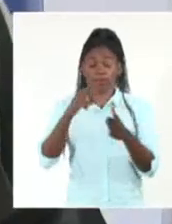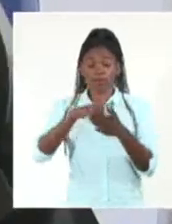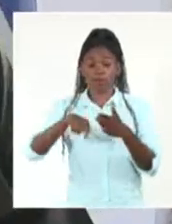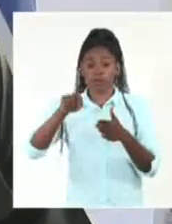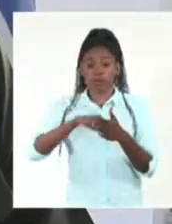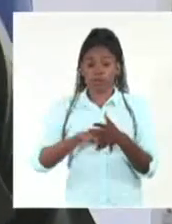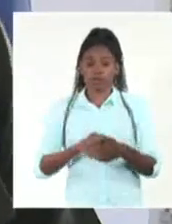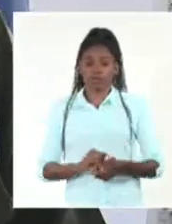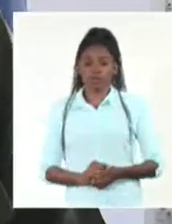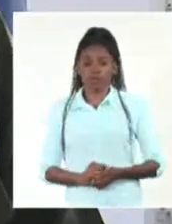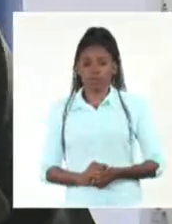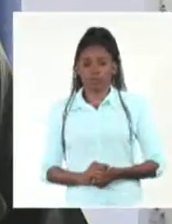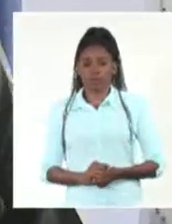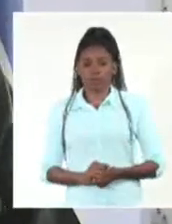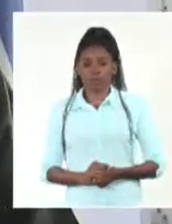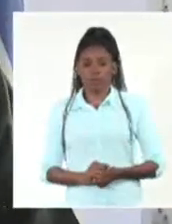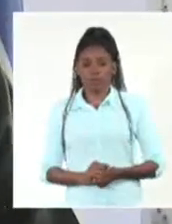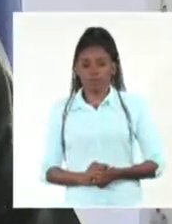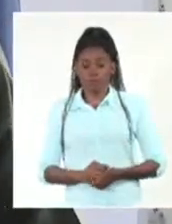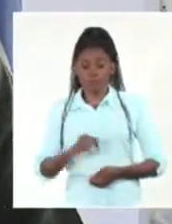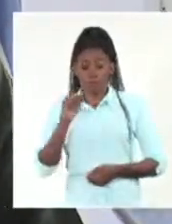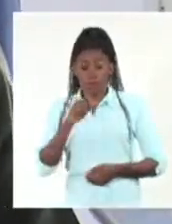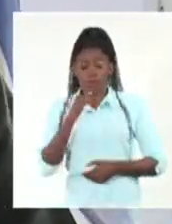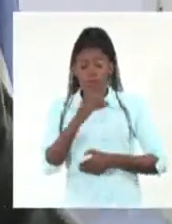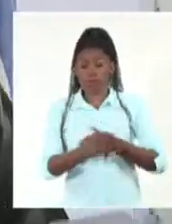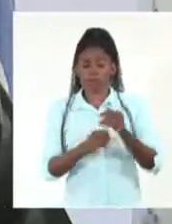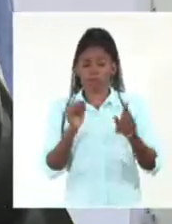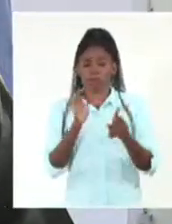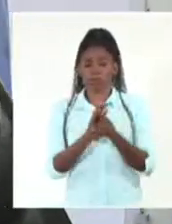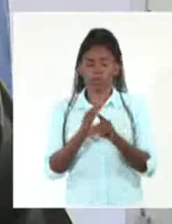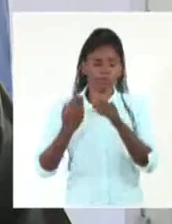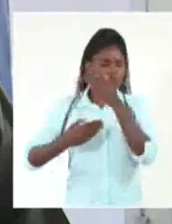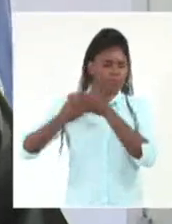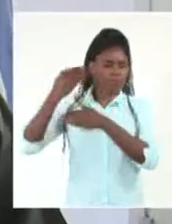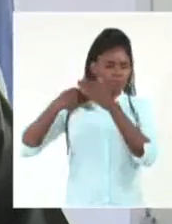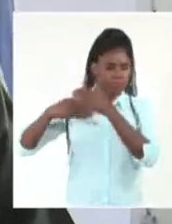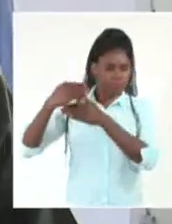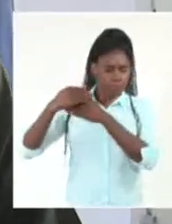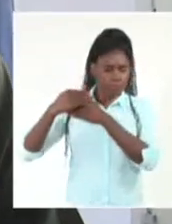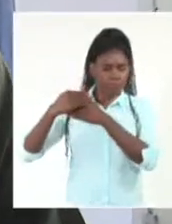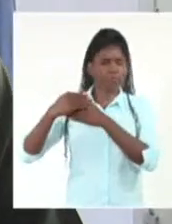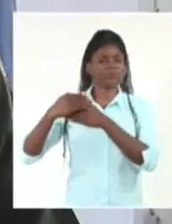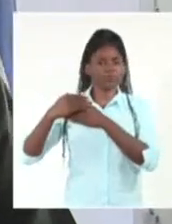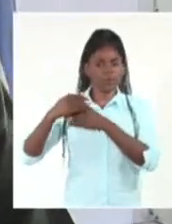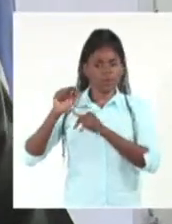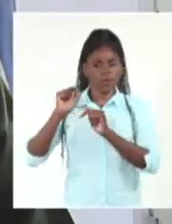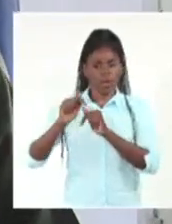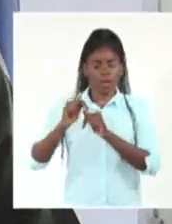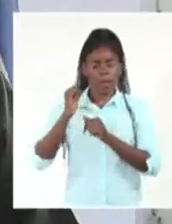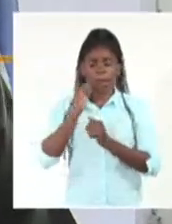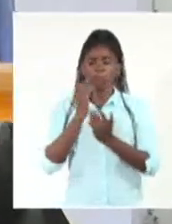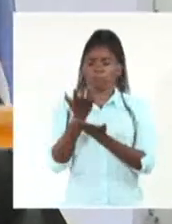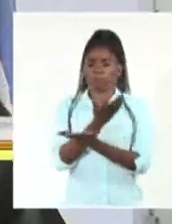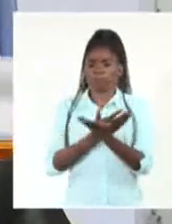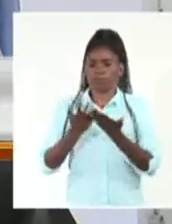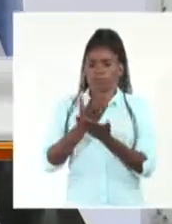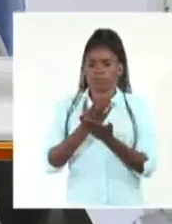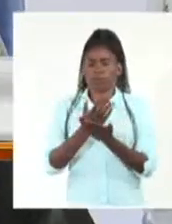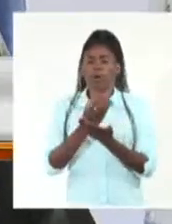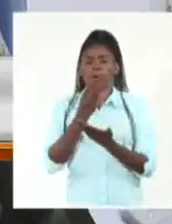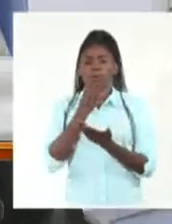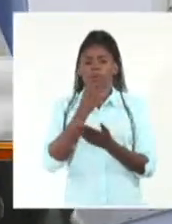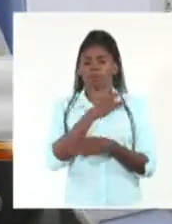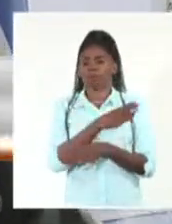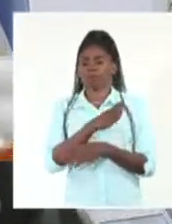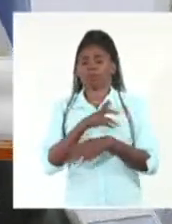Hay que decir que este proceso comenzó hace varios días y que han interactuado con mucha frecuencia